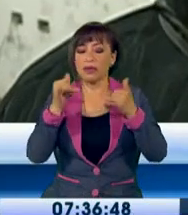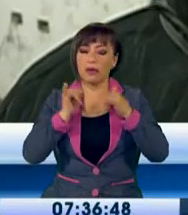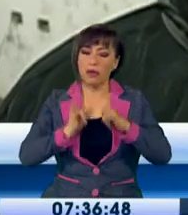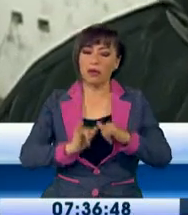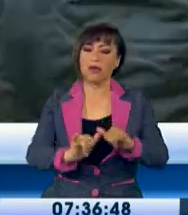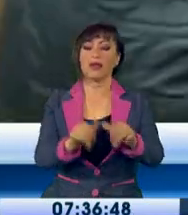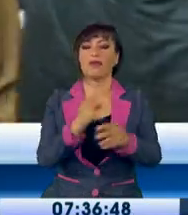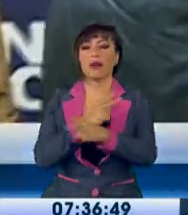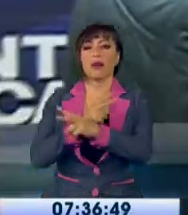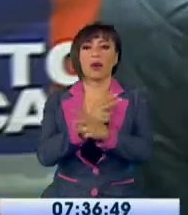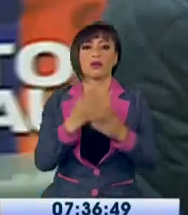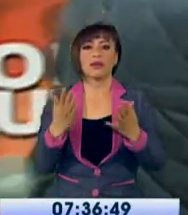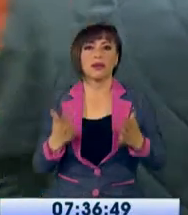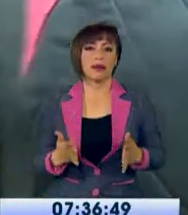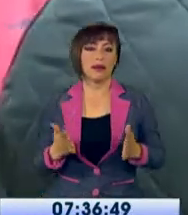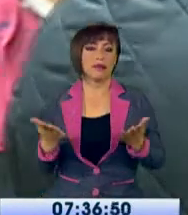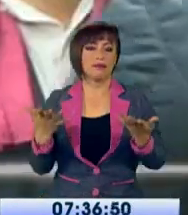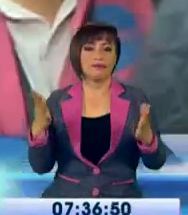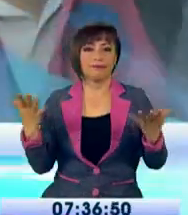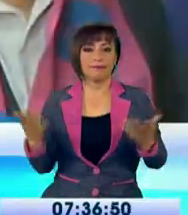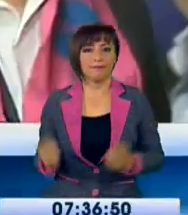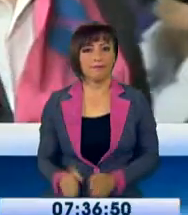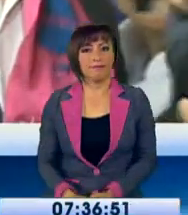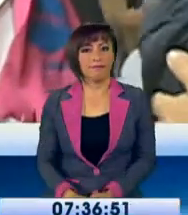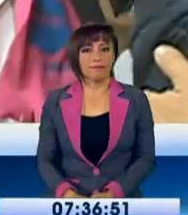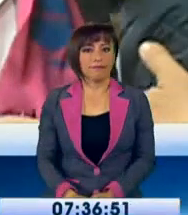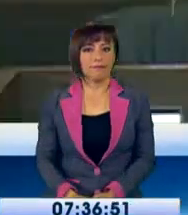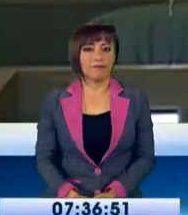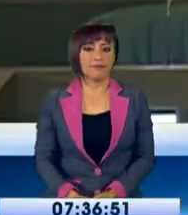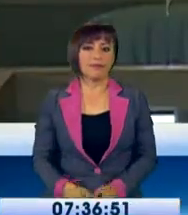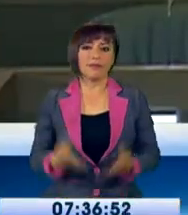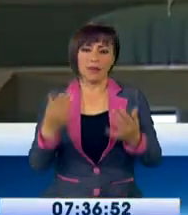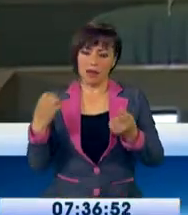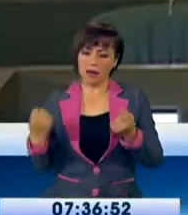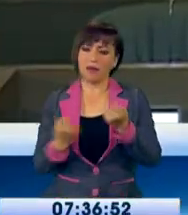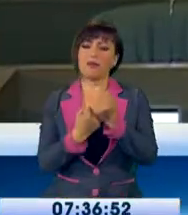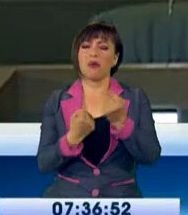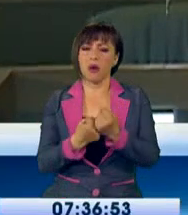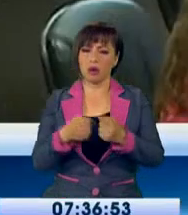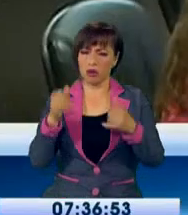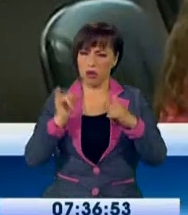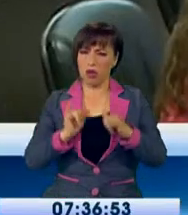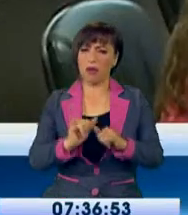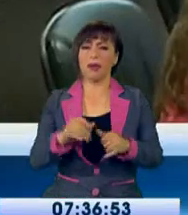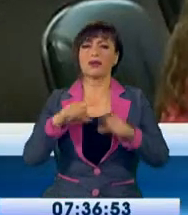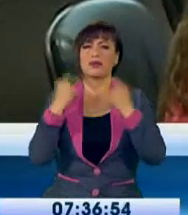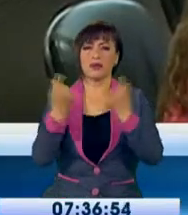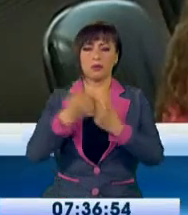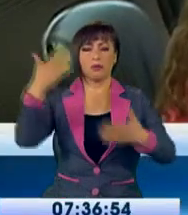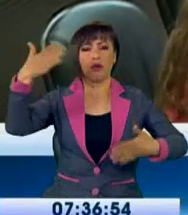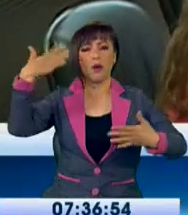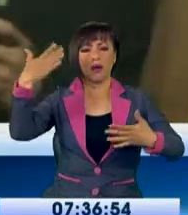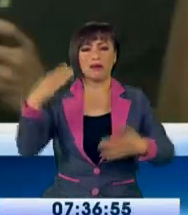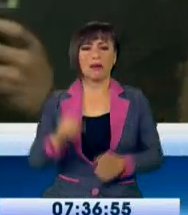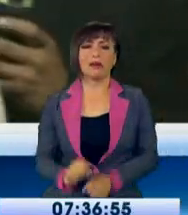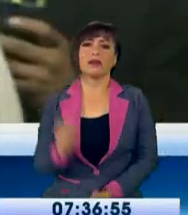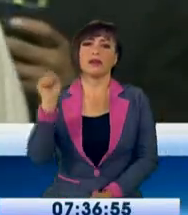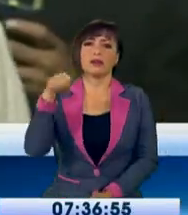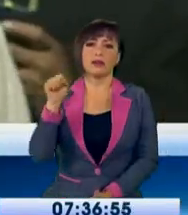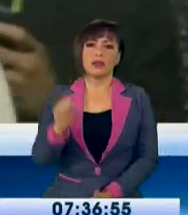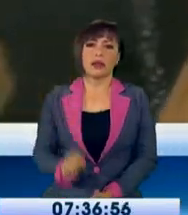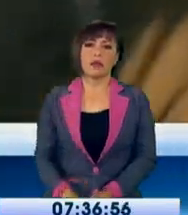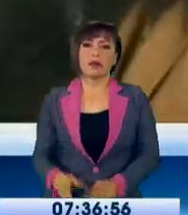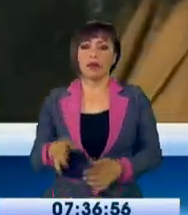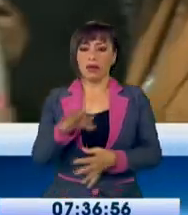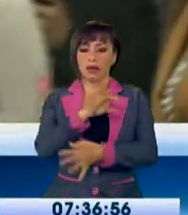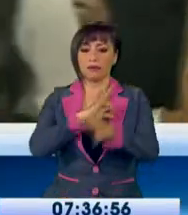en el consejo. Ricaurte seguirá trabajando con las bases de Vive. En los próximos días será oficial la renuncia ante el consejo. Su lugar lo ocupará